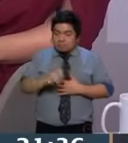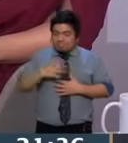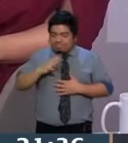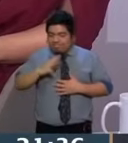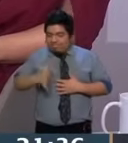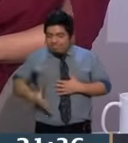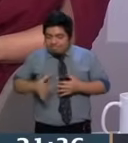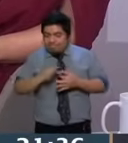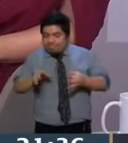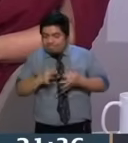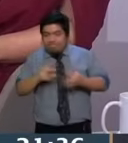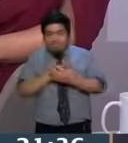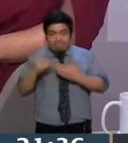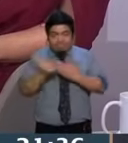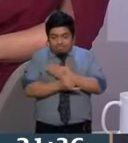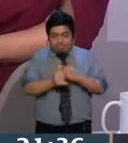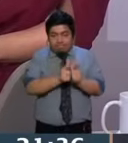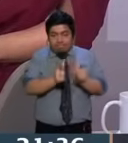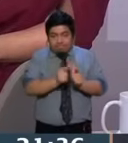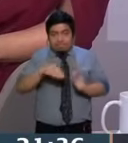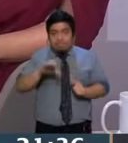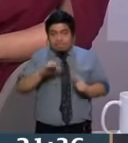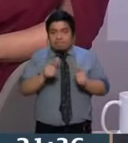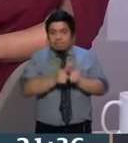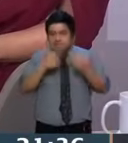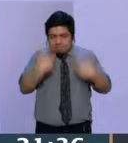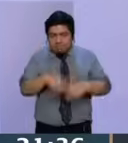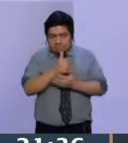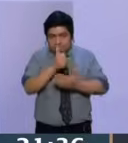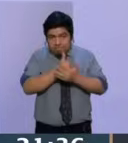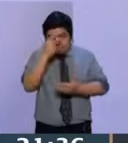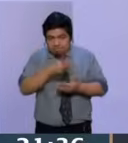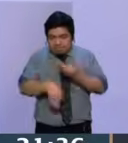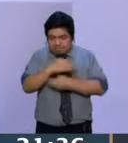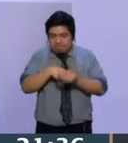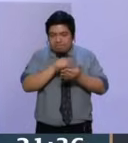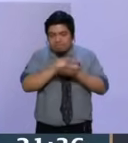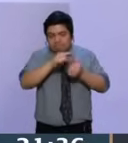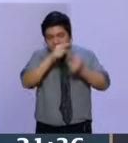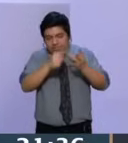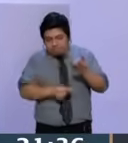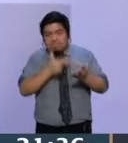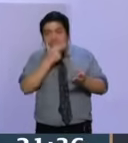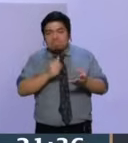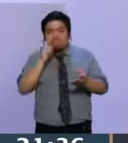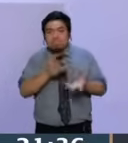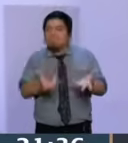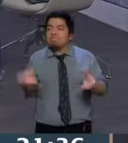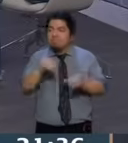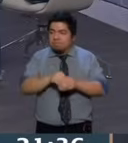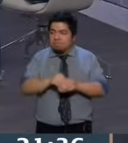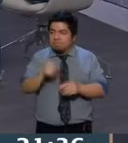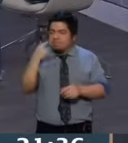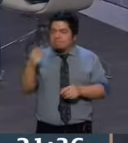orgullosamente hablar, yo creo que el proyecto Movimiento Ciudadano en la Ciudad de México es claramente una plataforma de todos los derechos para todas las personas y lo que eso implique. Aprovechando